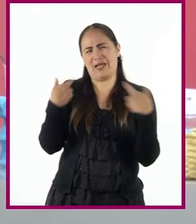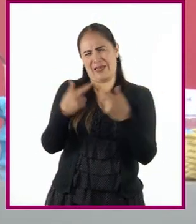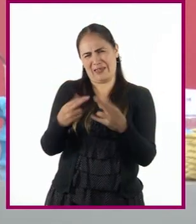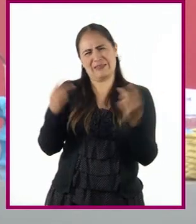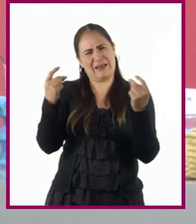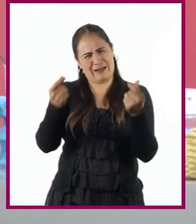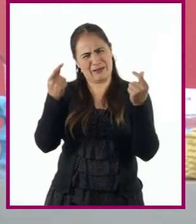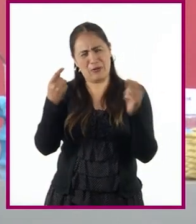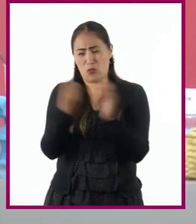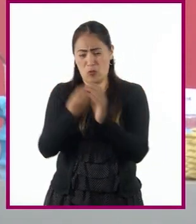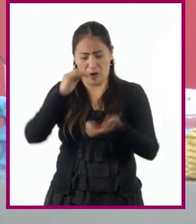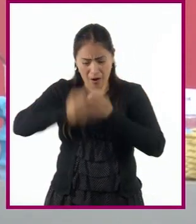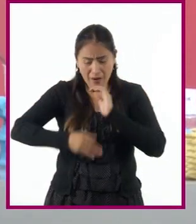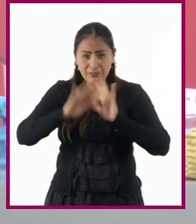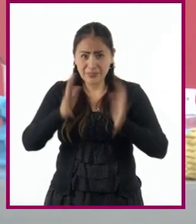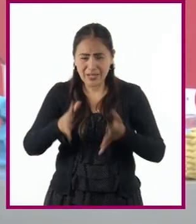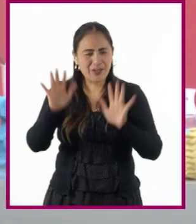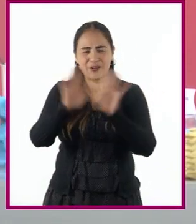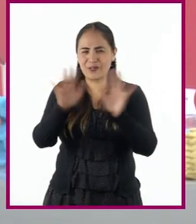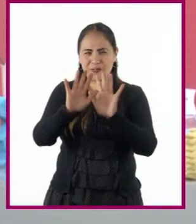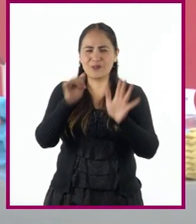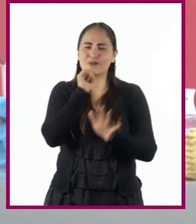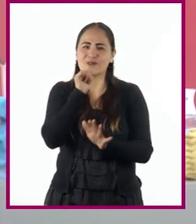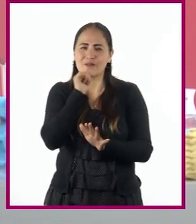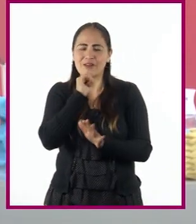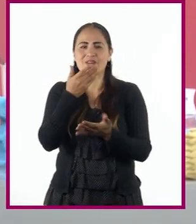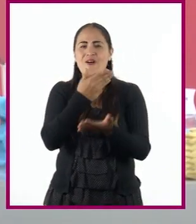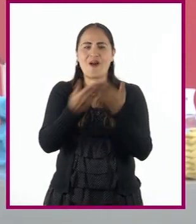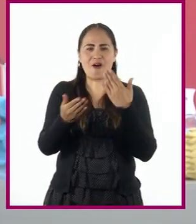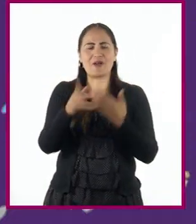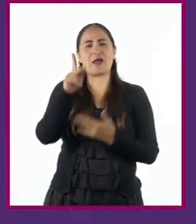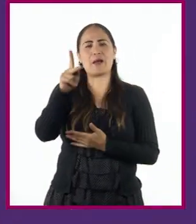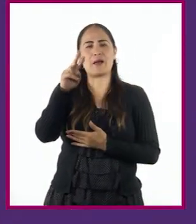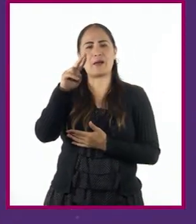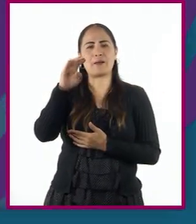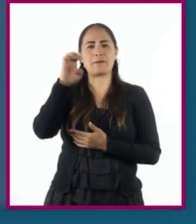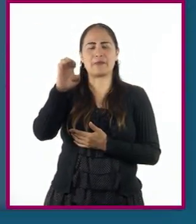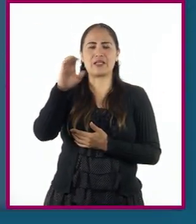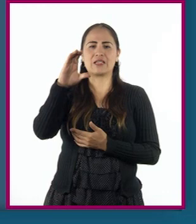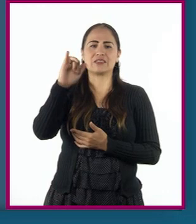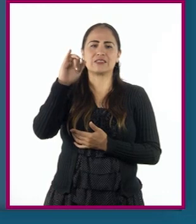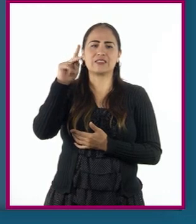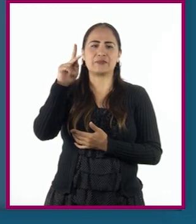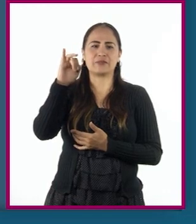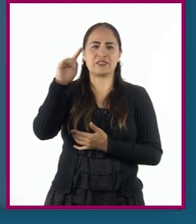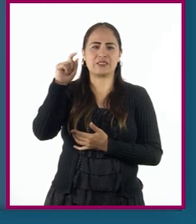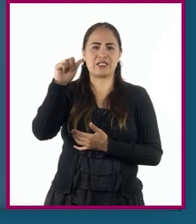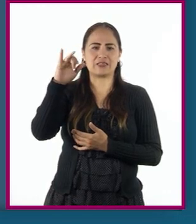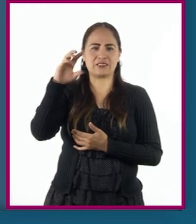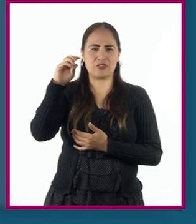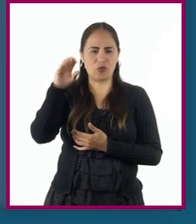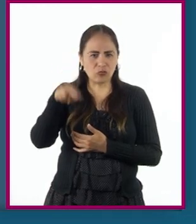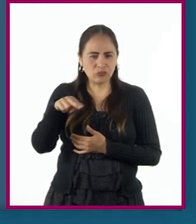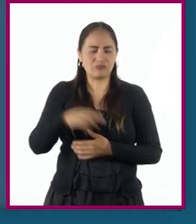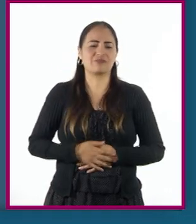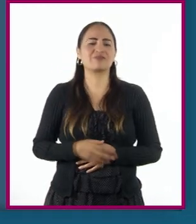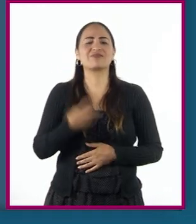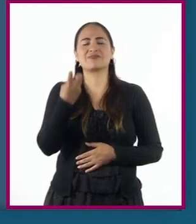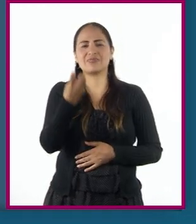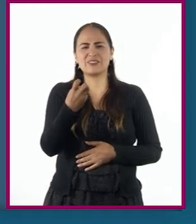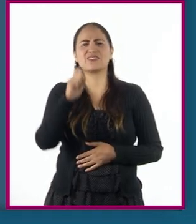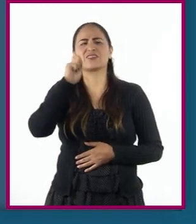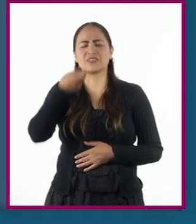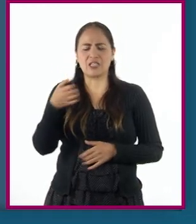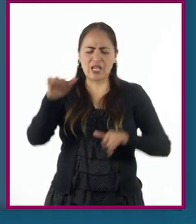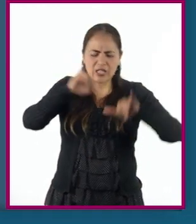Aún no concluye la sesión. Ahora hablaremos de las reacciones de precipitación. Por supuesto, maestra. Estas se producen cuando al reaccionar